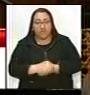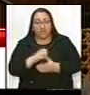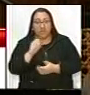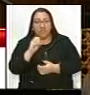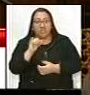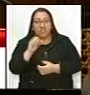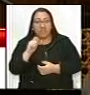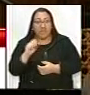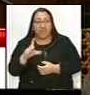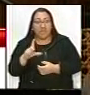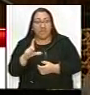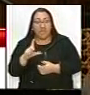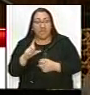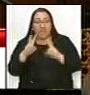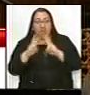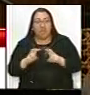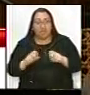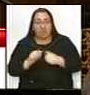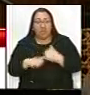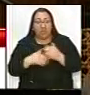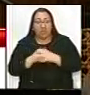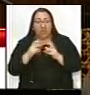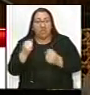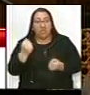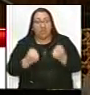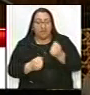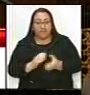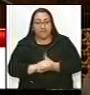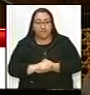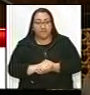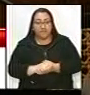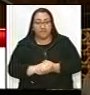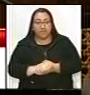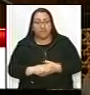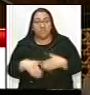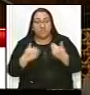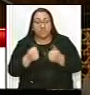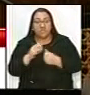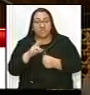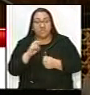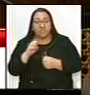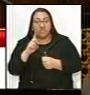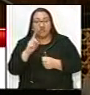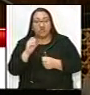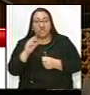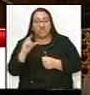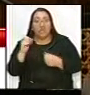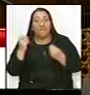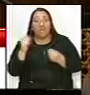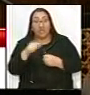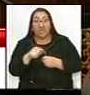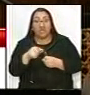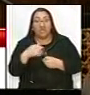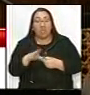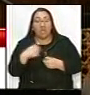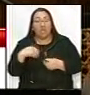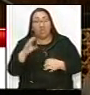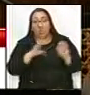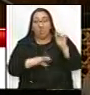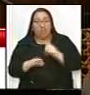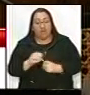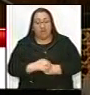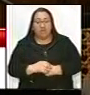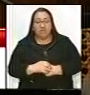evaluó la situación de las redes de transporte y la explotación de la red dorsal porque esto ya preocupaba al